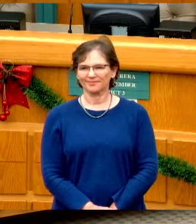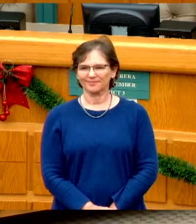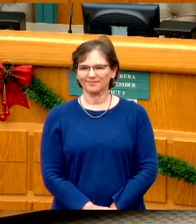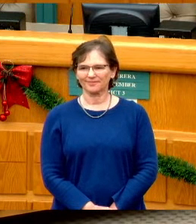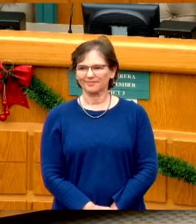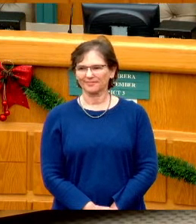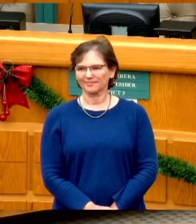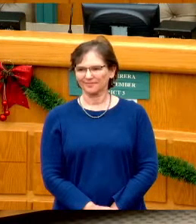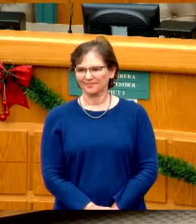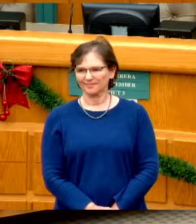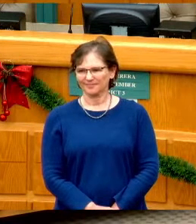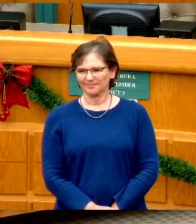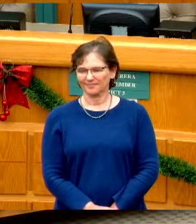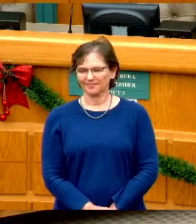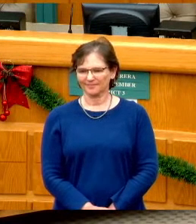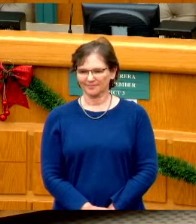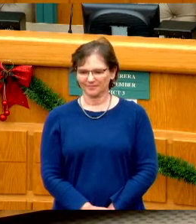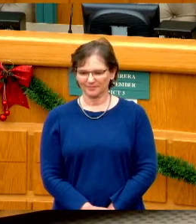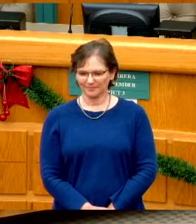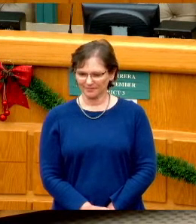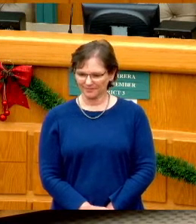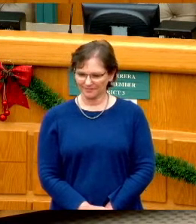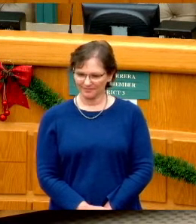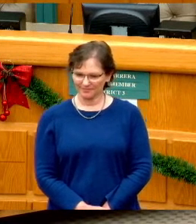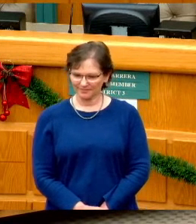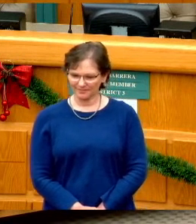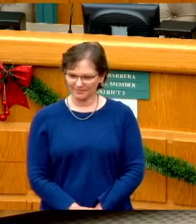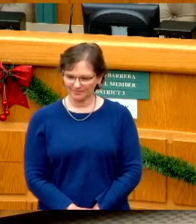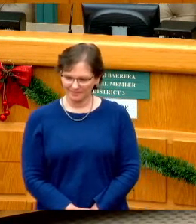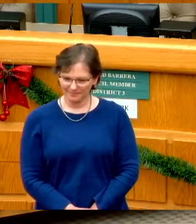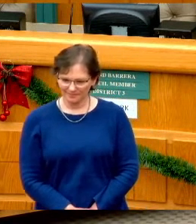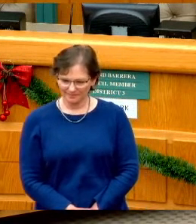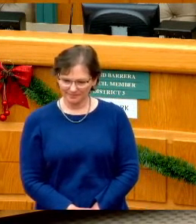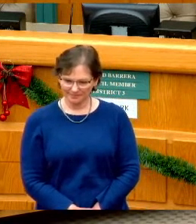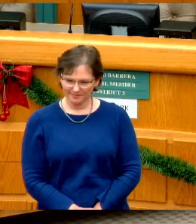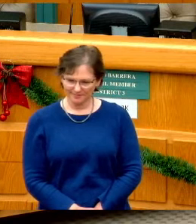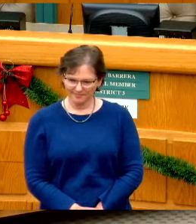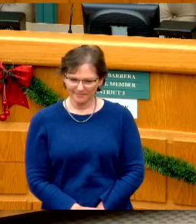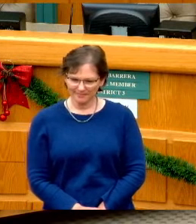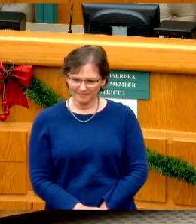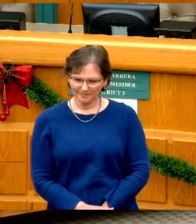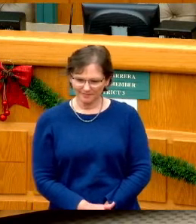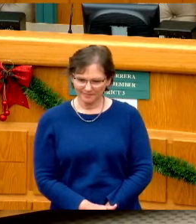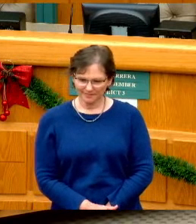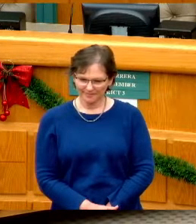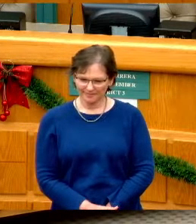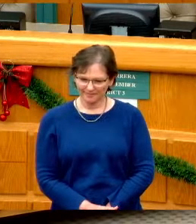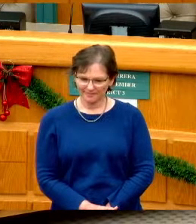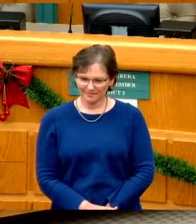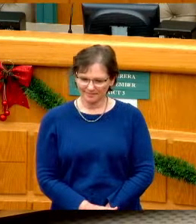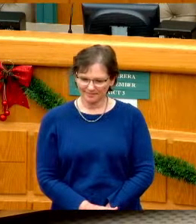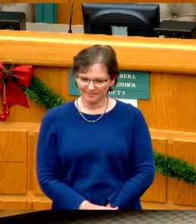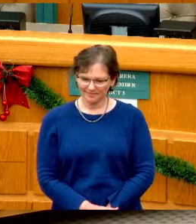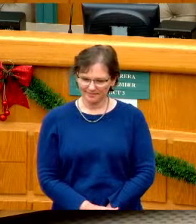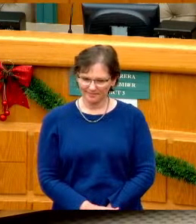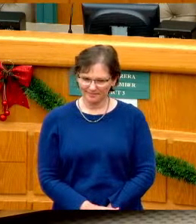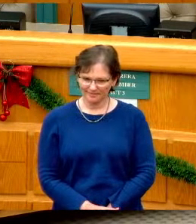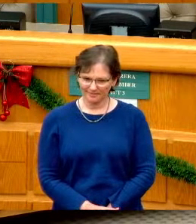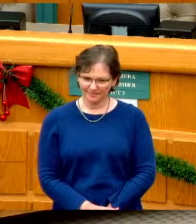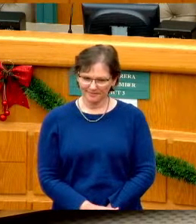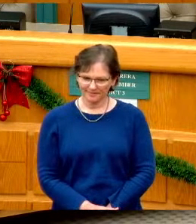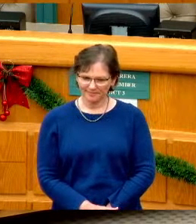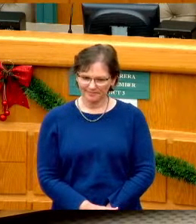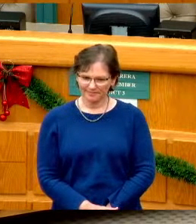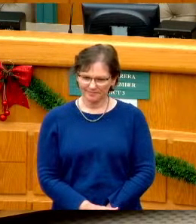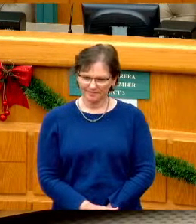actividades de alto riesgo, asistir a una gran reunión en el interior con actividades, celebración de Nochevieja en un bar, asistir a una vieja